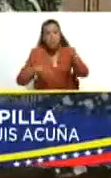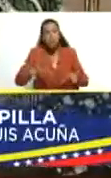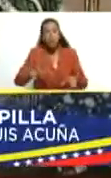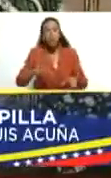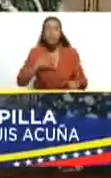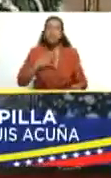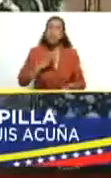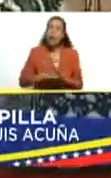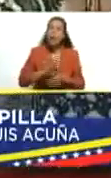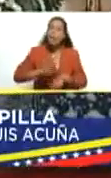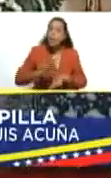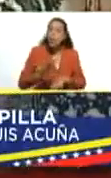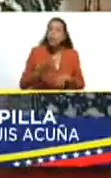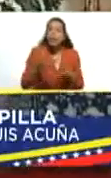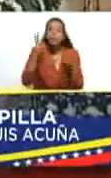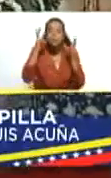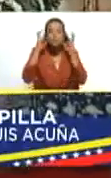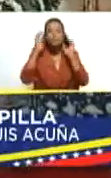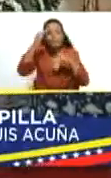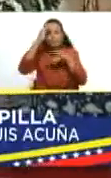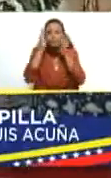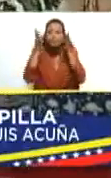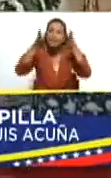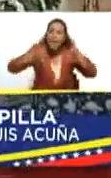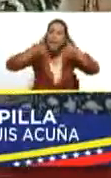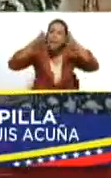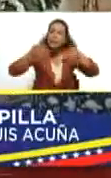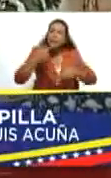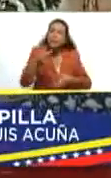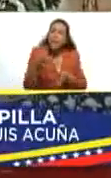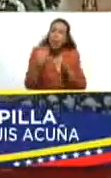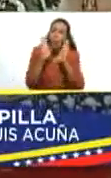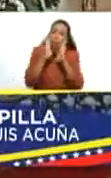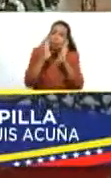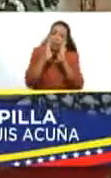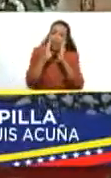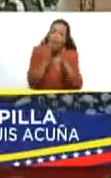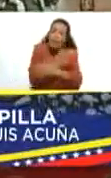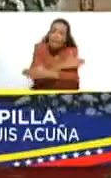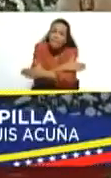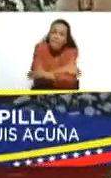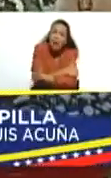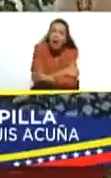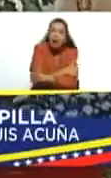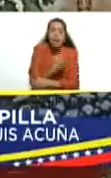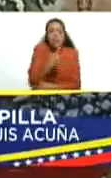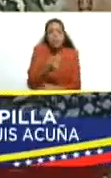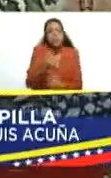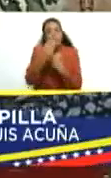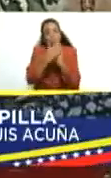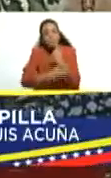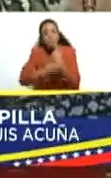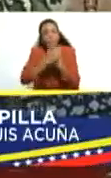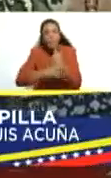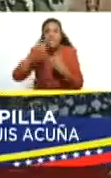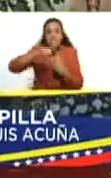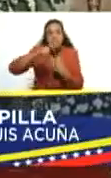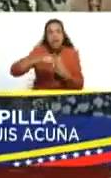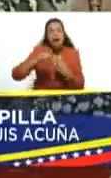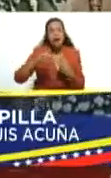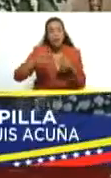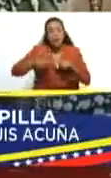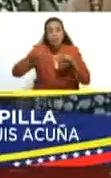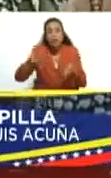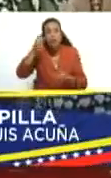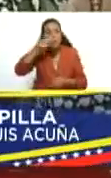contenta porque lo escuché, lo orienté, lo abracé, le di el cariño que hay que darle